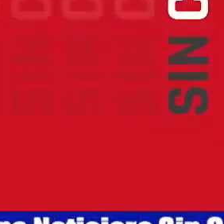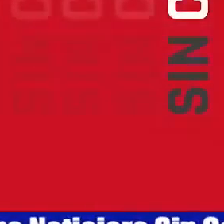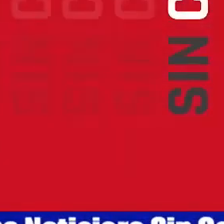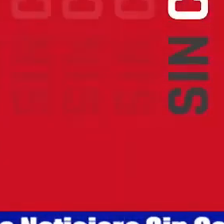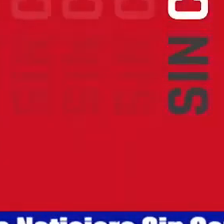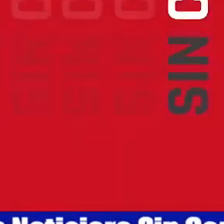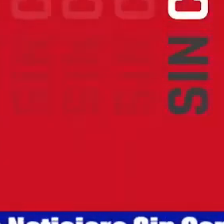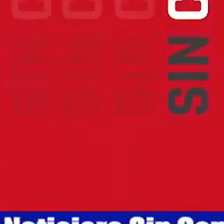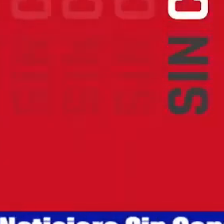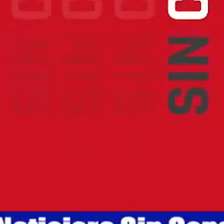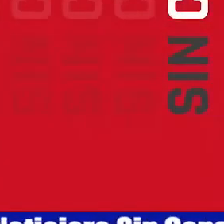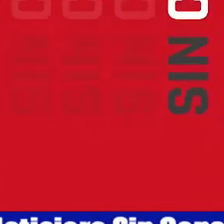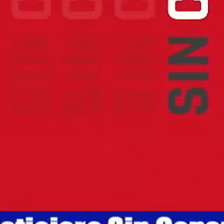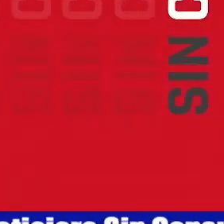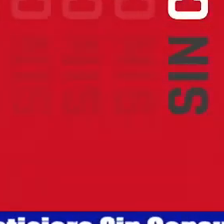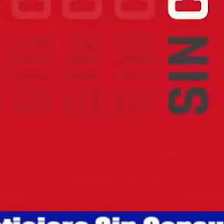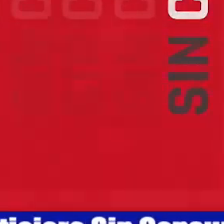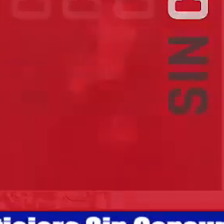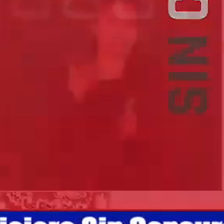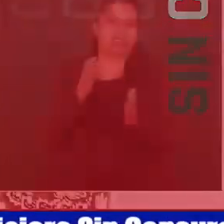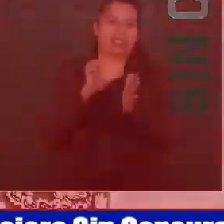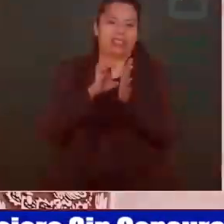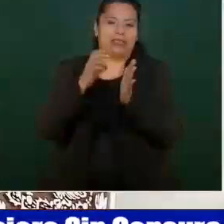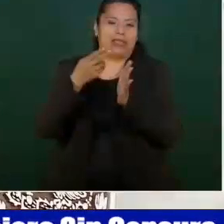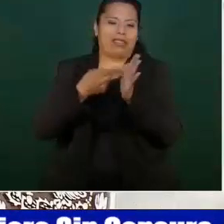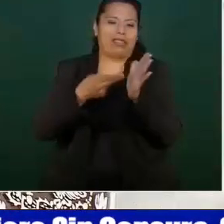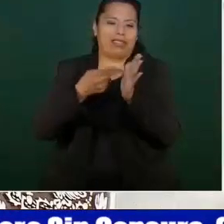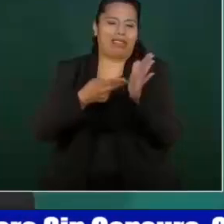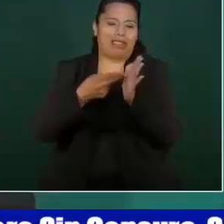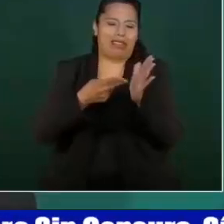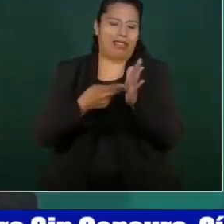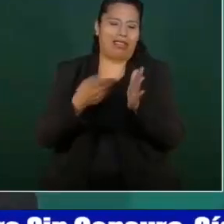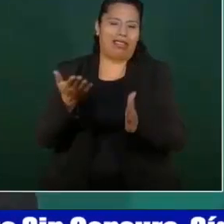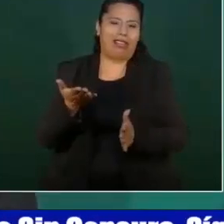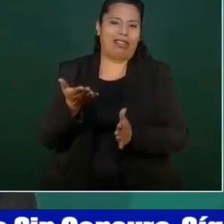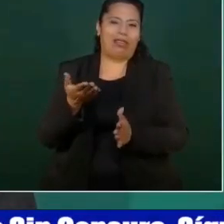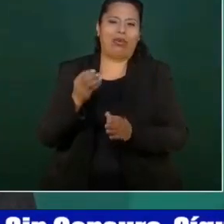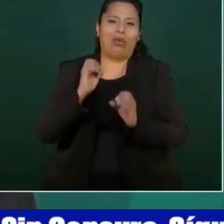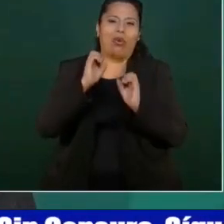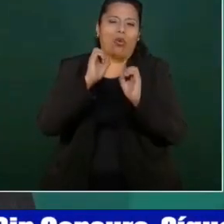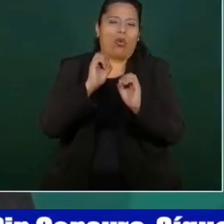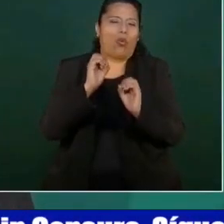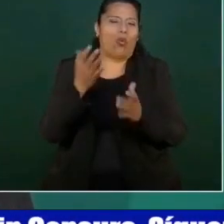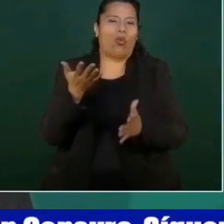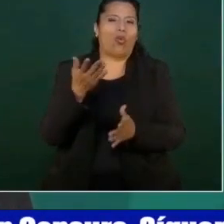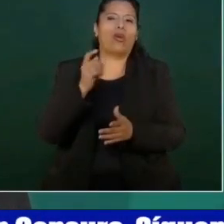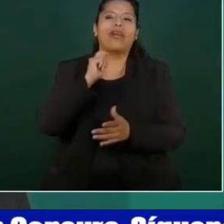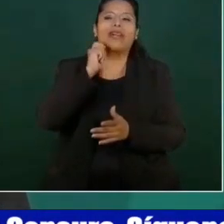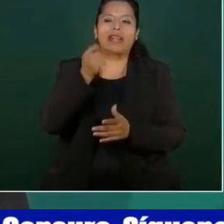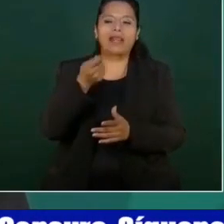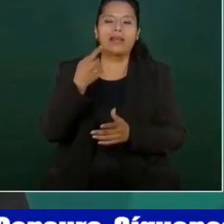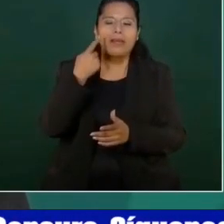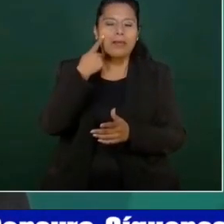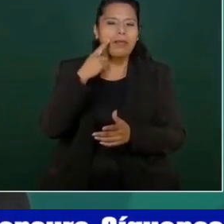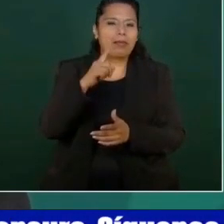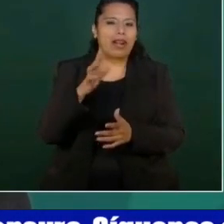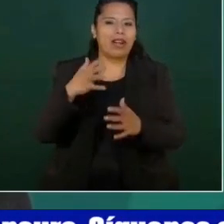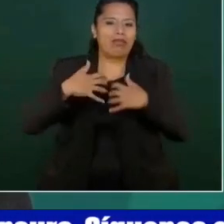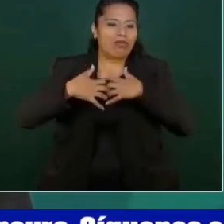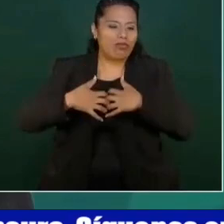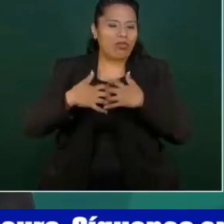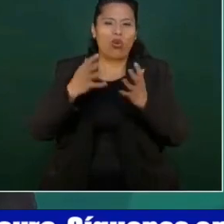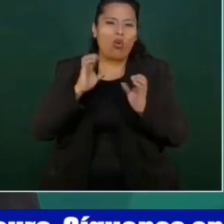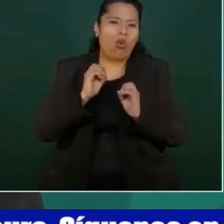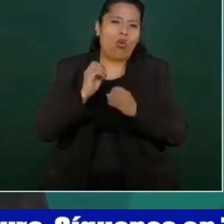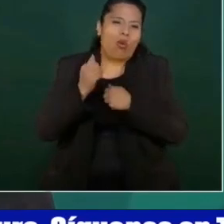se levanta, yo creo que alrededor de las 4:30 de la mañana, él a las 5 ya está preparándose para